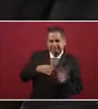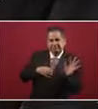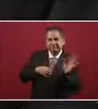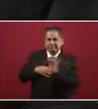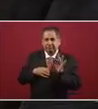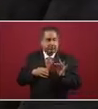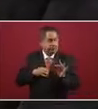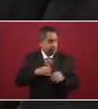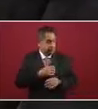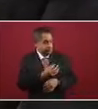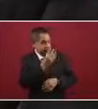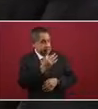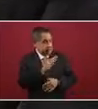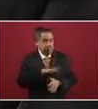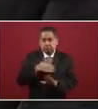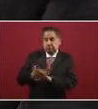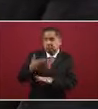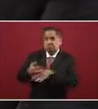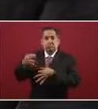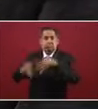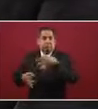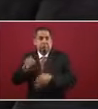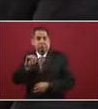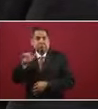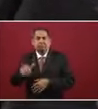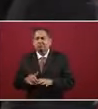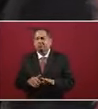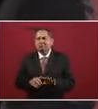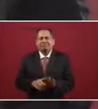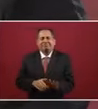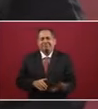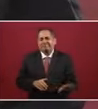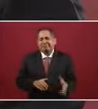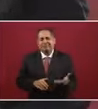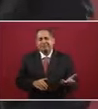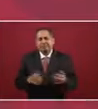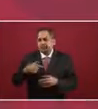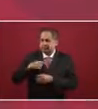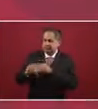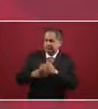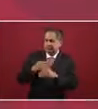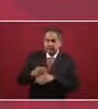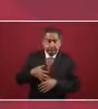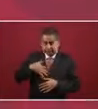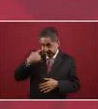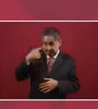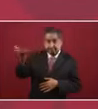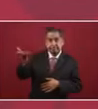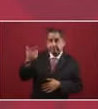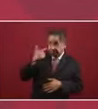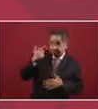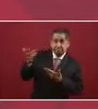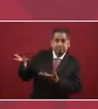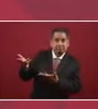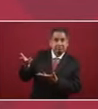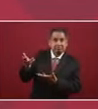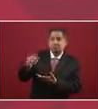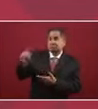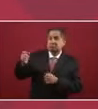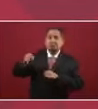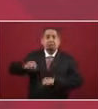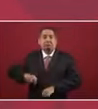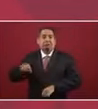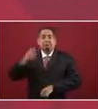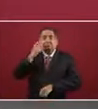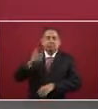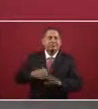Poder Judicial para poder decir, ya bien, ahí está el autoritarismo, ¿no?